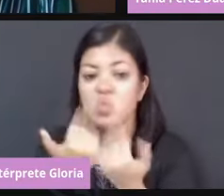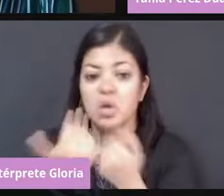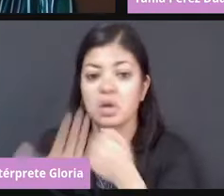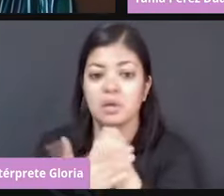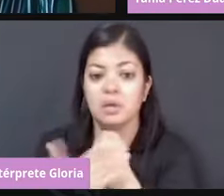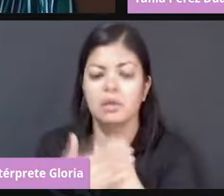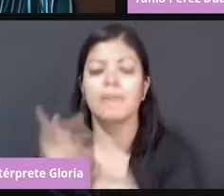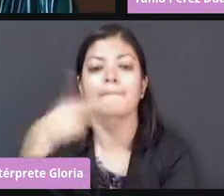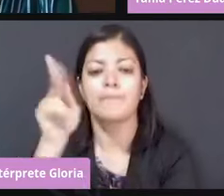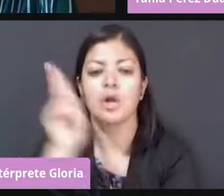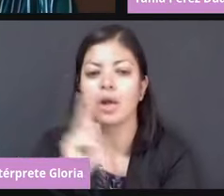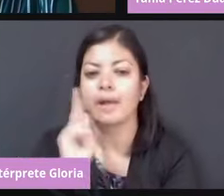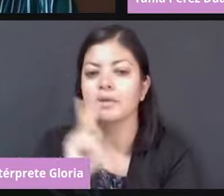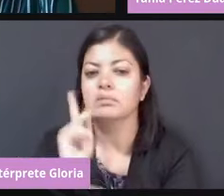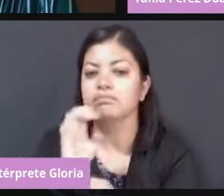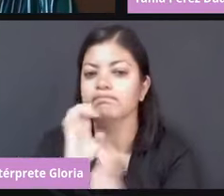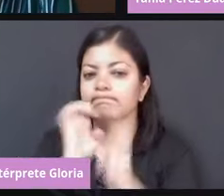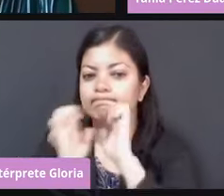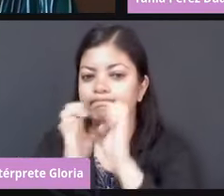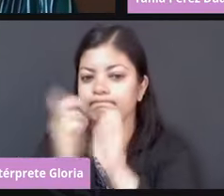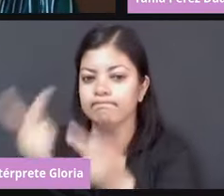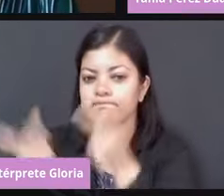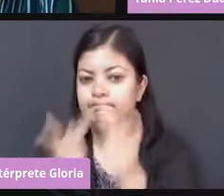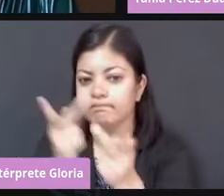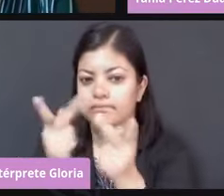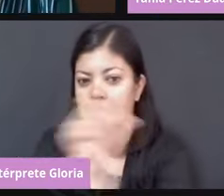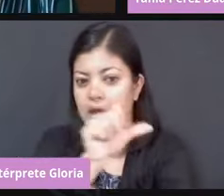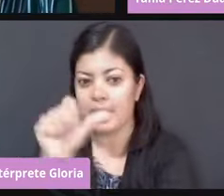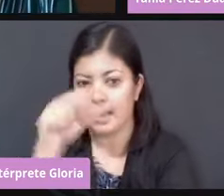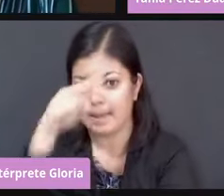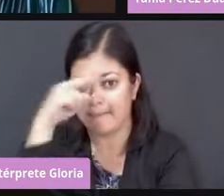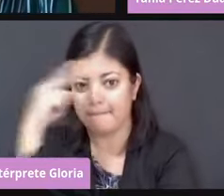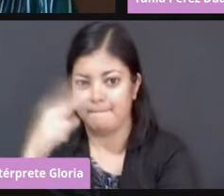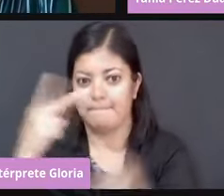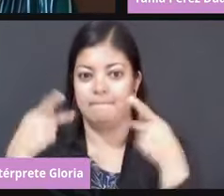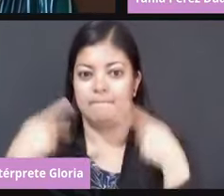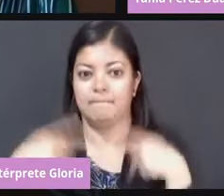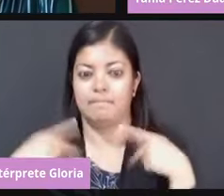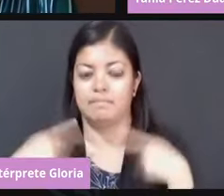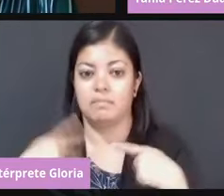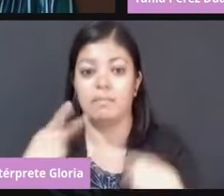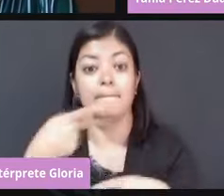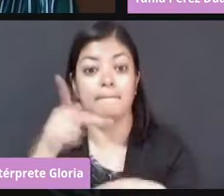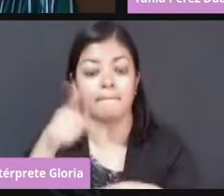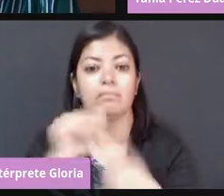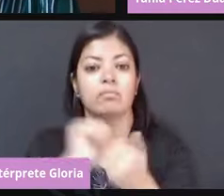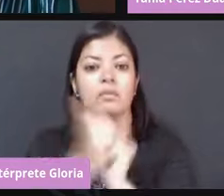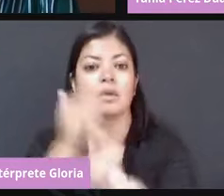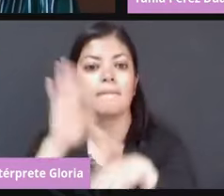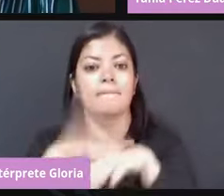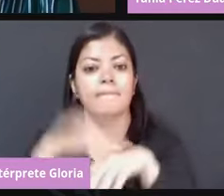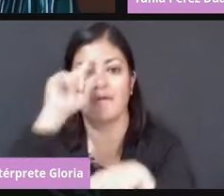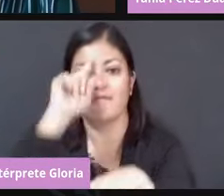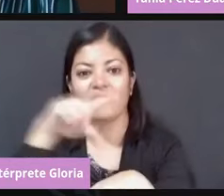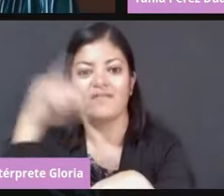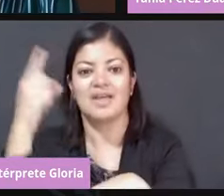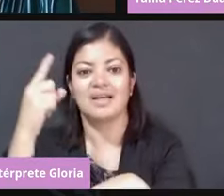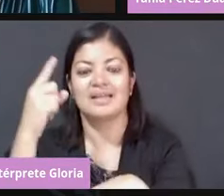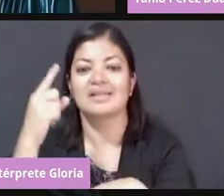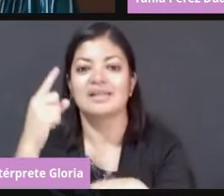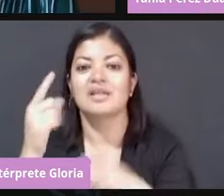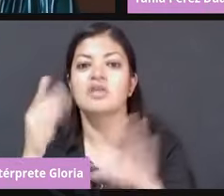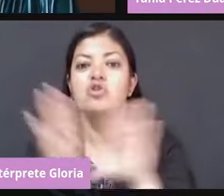estandarizada para mexicanos, que hay pocas como tal. Pero eso hace que a nosotros nos facilite un poco más como saber